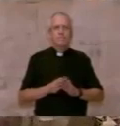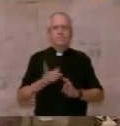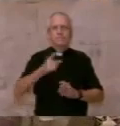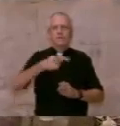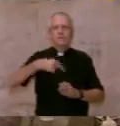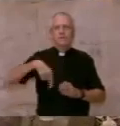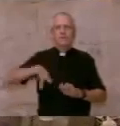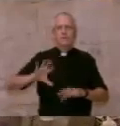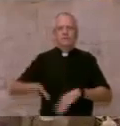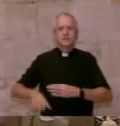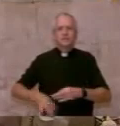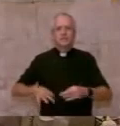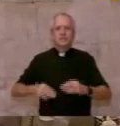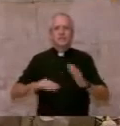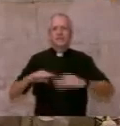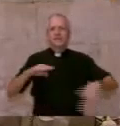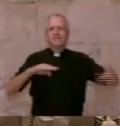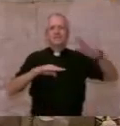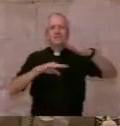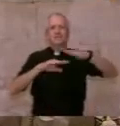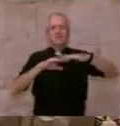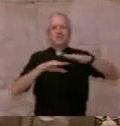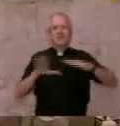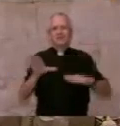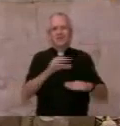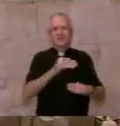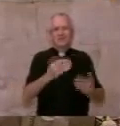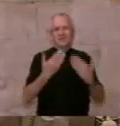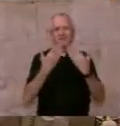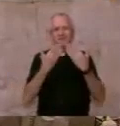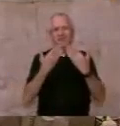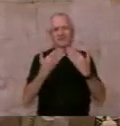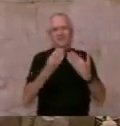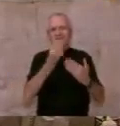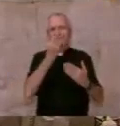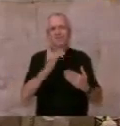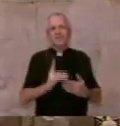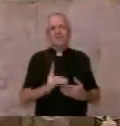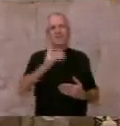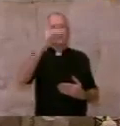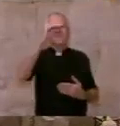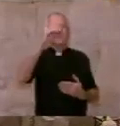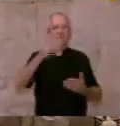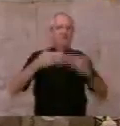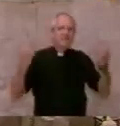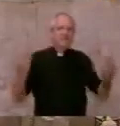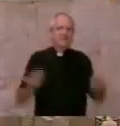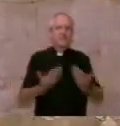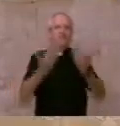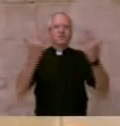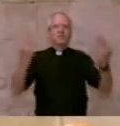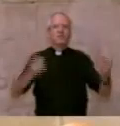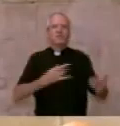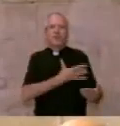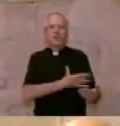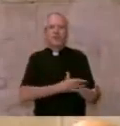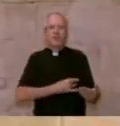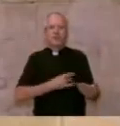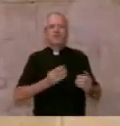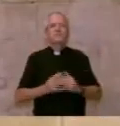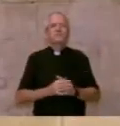Nostra cinta, sobretot. Nuestra cinta, sobre todo. Donem gràcies al bon Déu. Demos gracias al buen